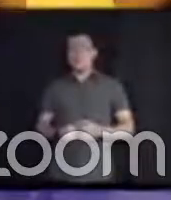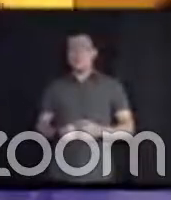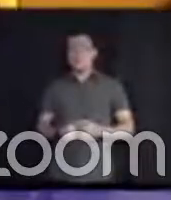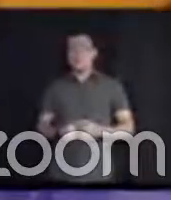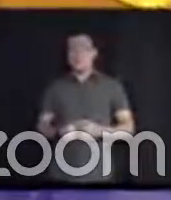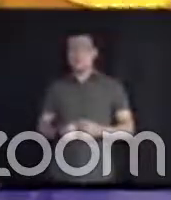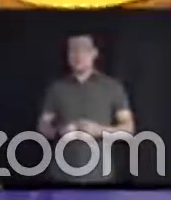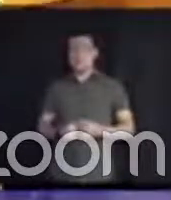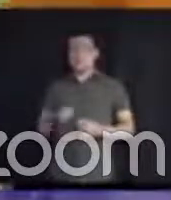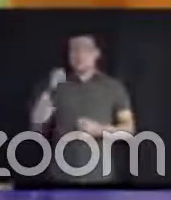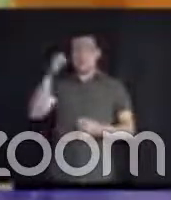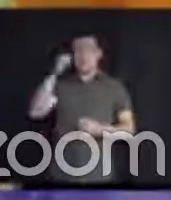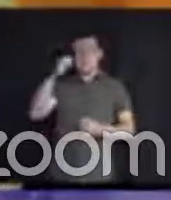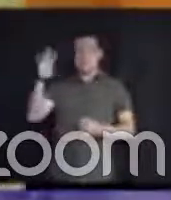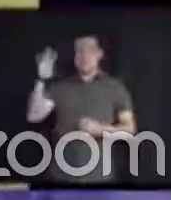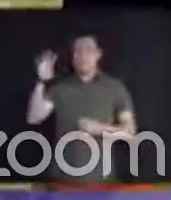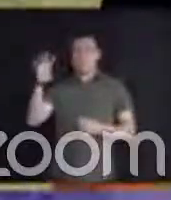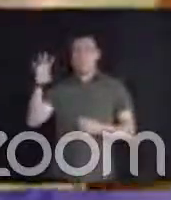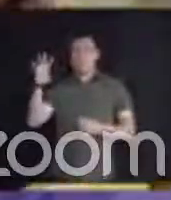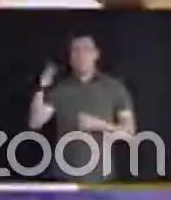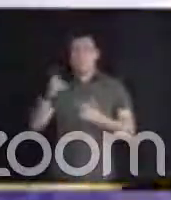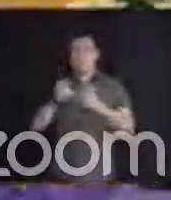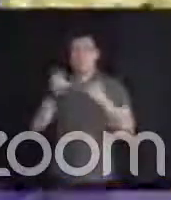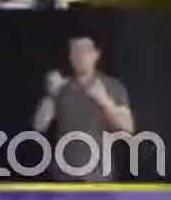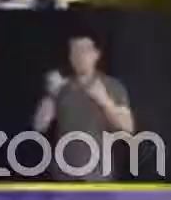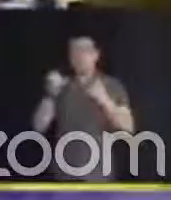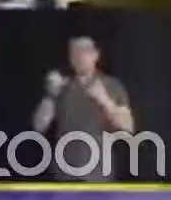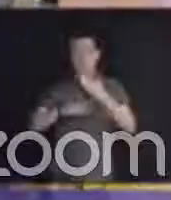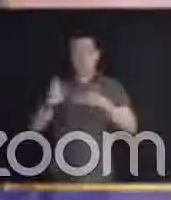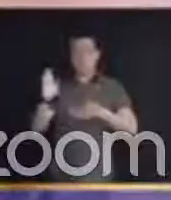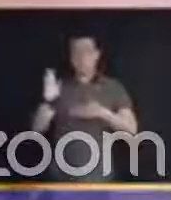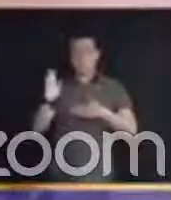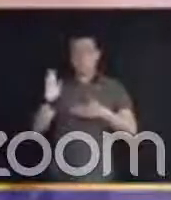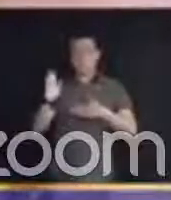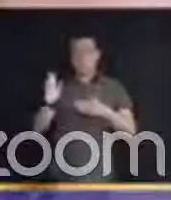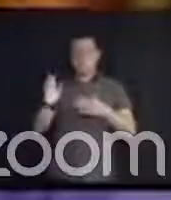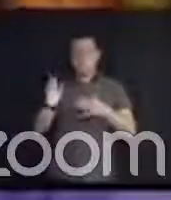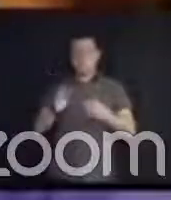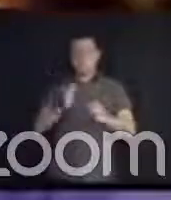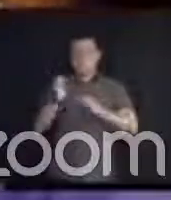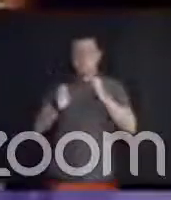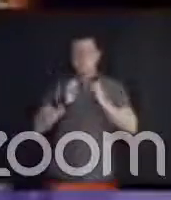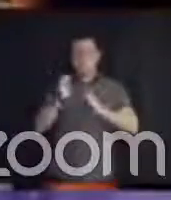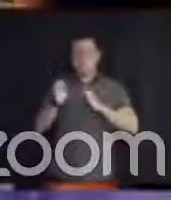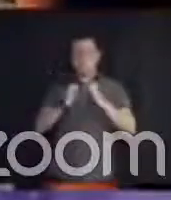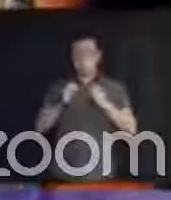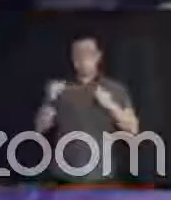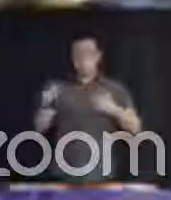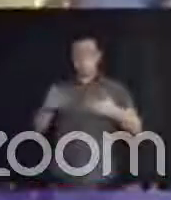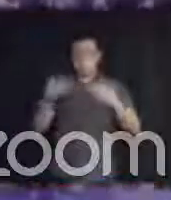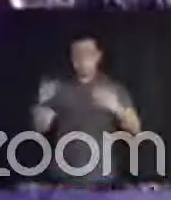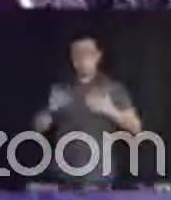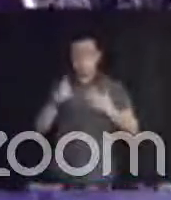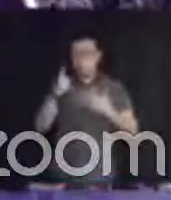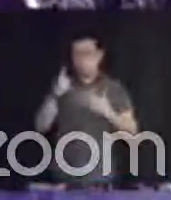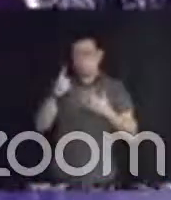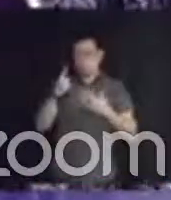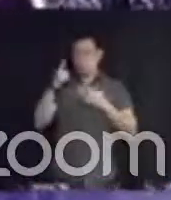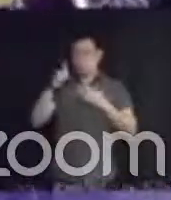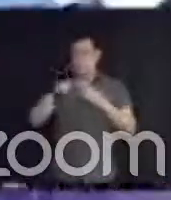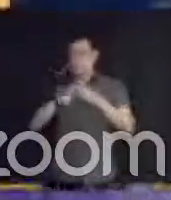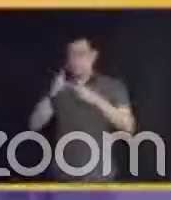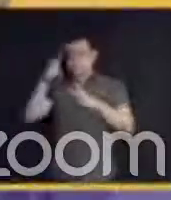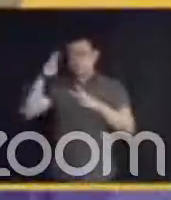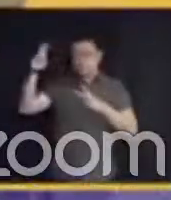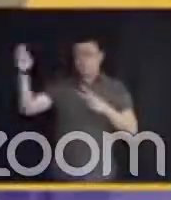En OmniLife, las historias de éxito nos inspiran. Esas historias que empiezan con un gran sueño, que a base de